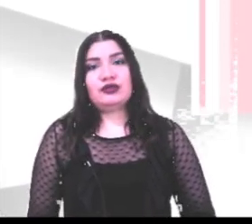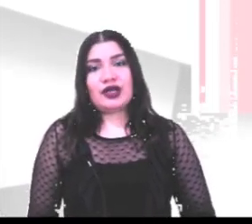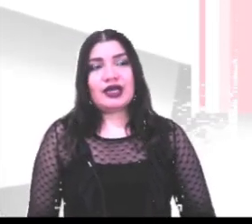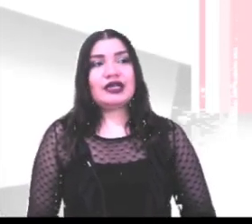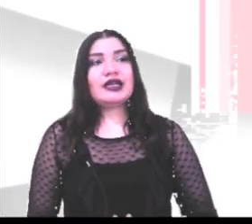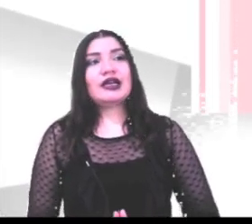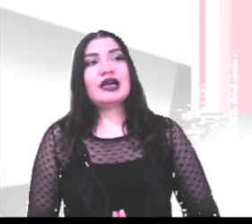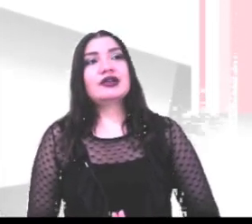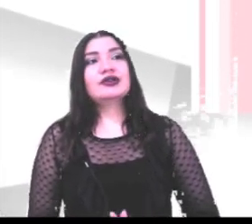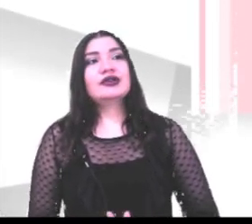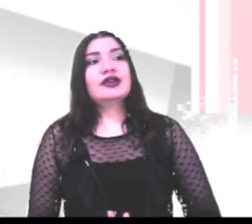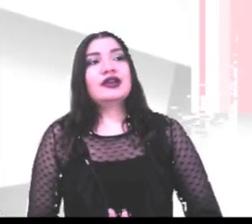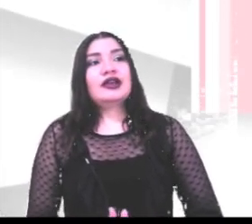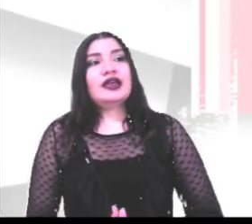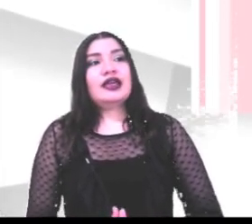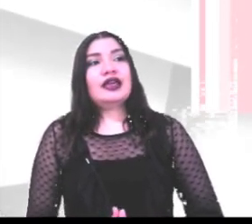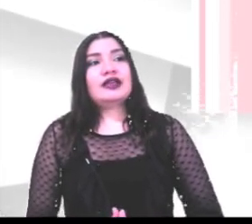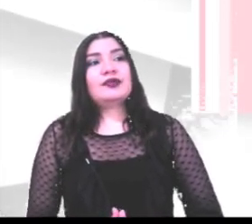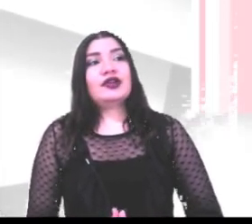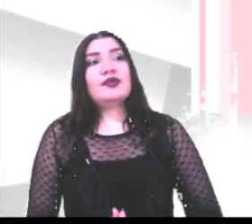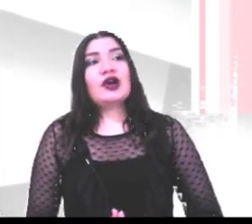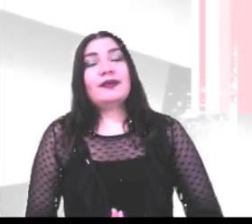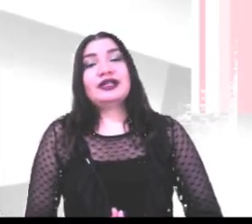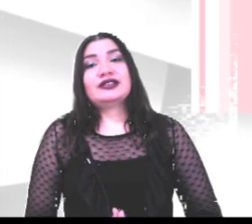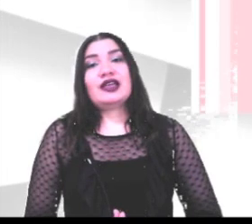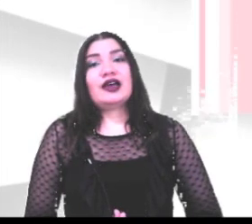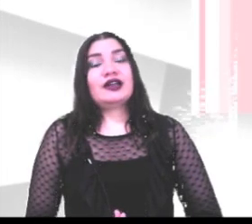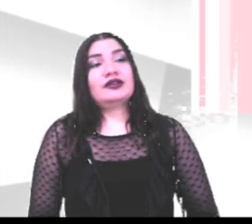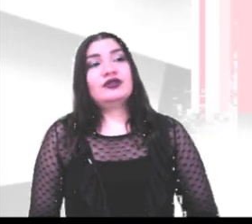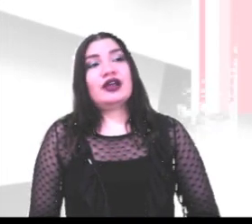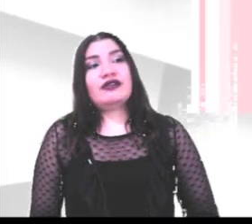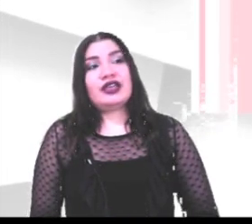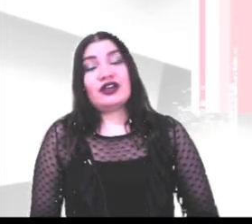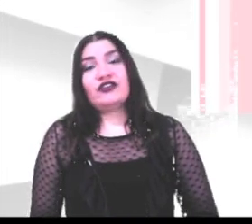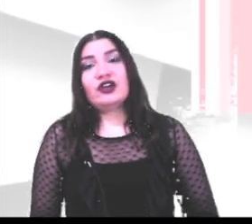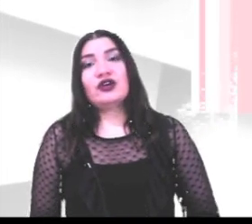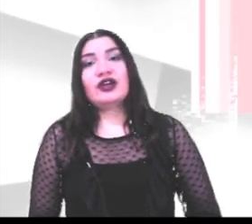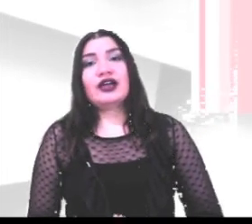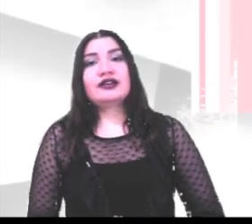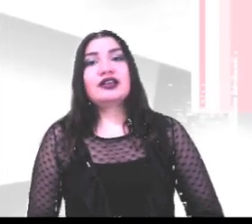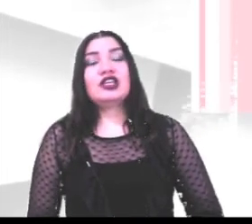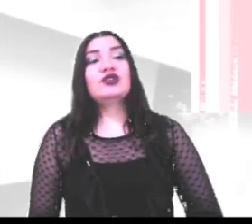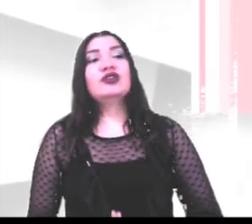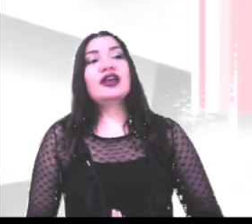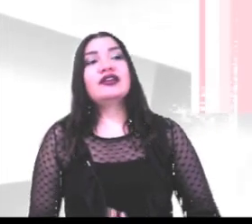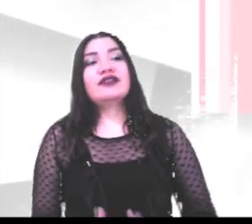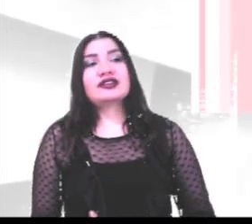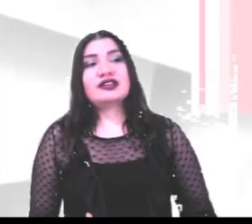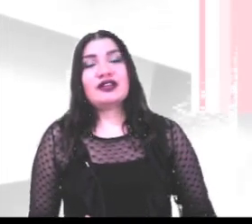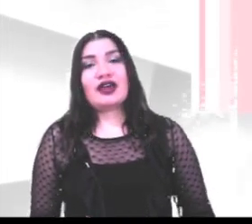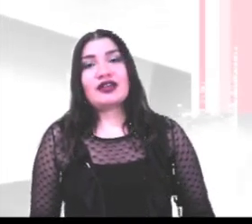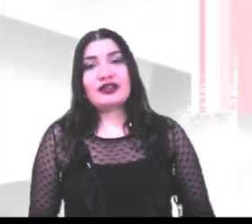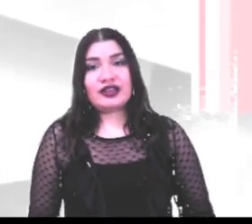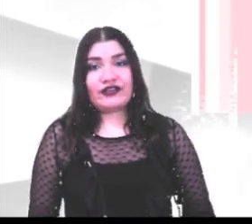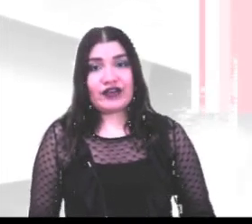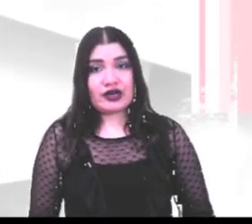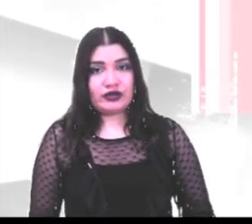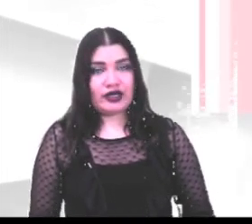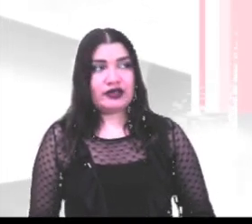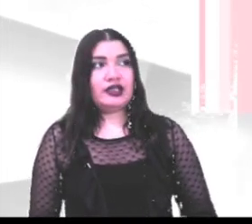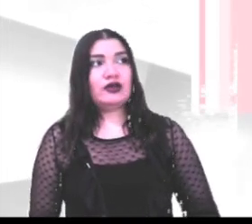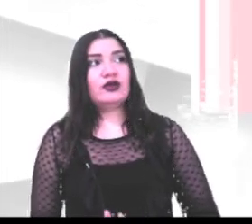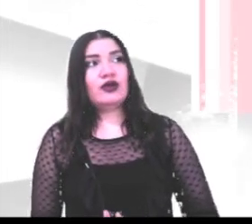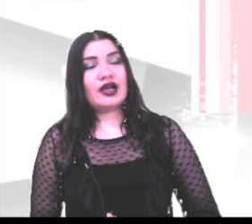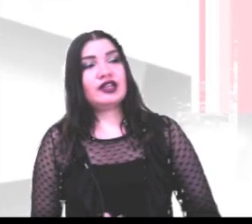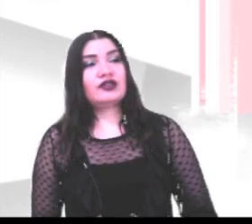naturales claro podemos apreciar una bella flora y una diversidad de fauna